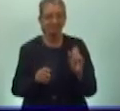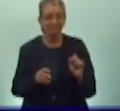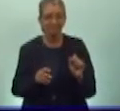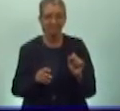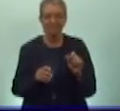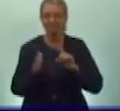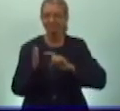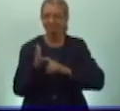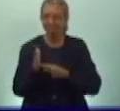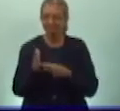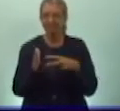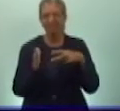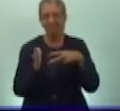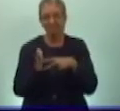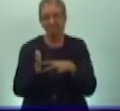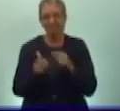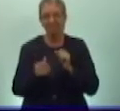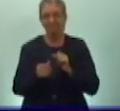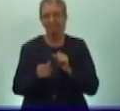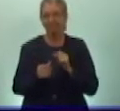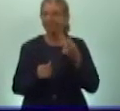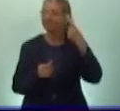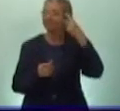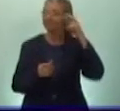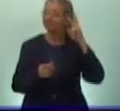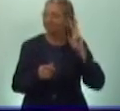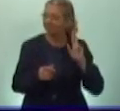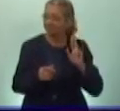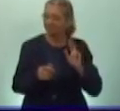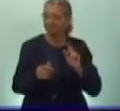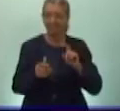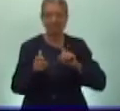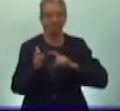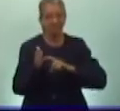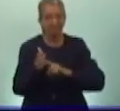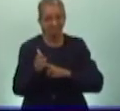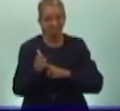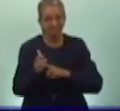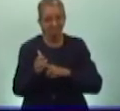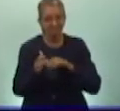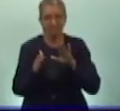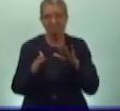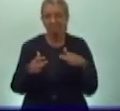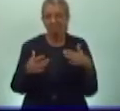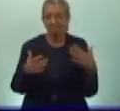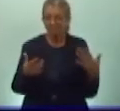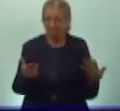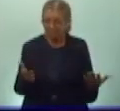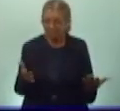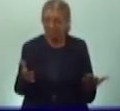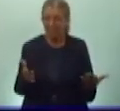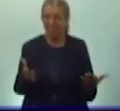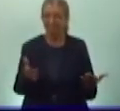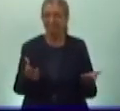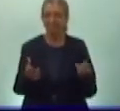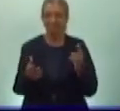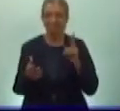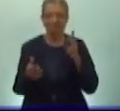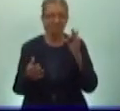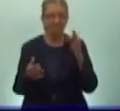de la multiplicación y división. Recuerden que cuando hablamos de términos matemáticos, en el caso de la multiplicación,